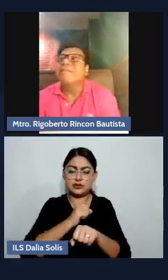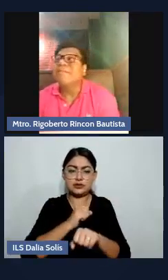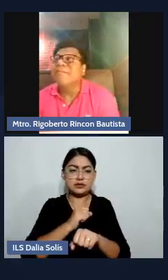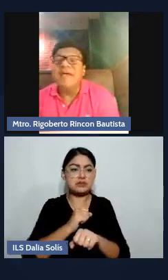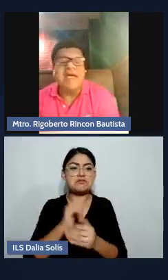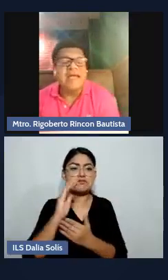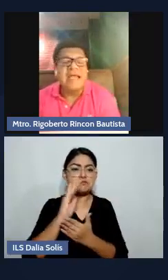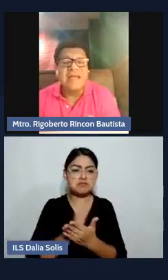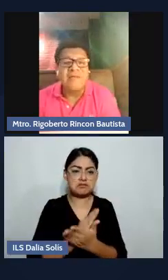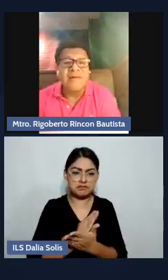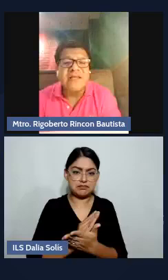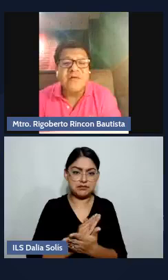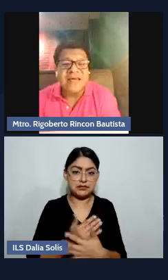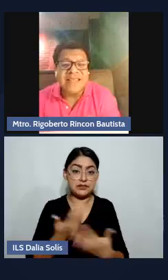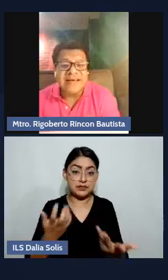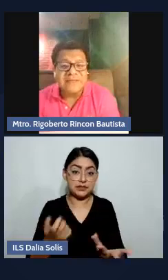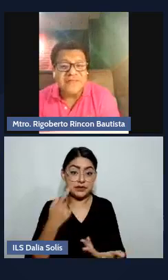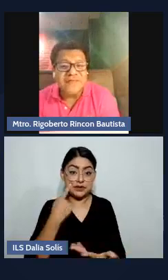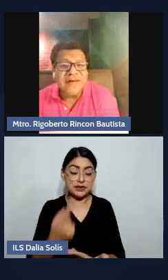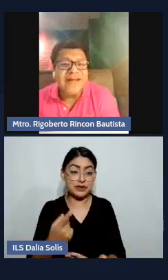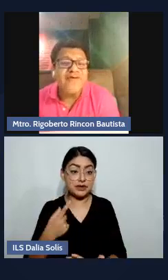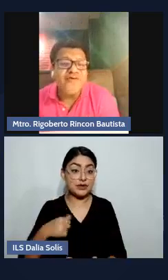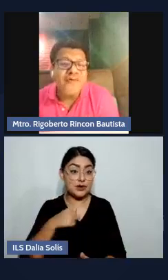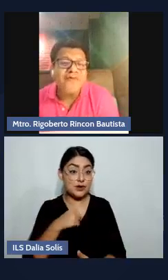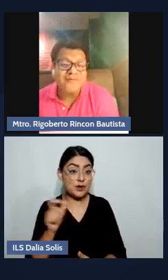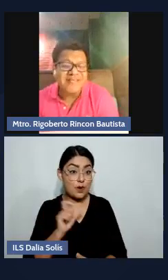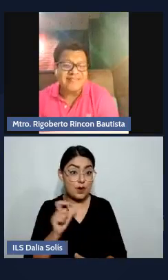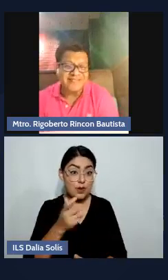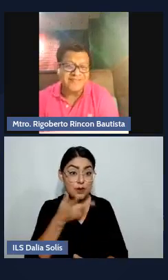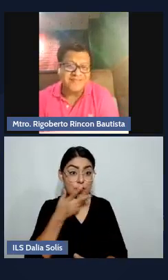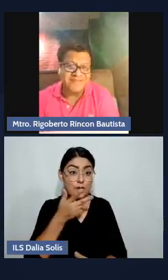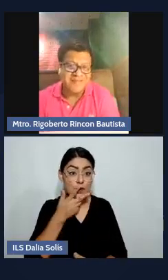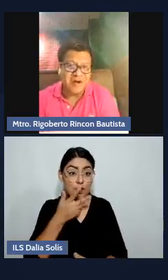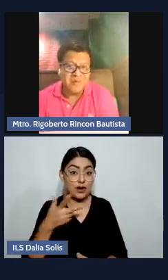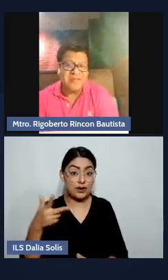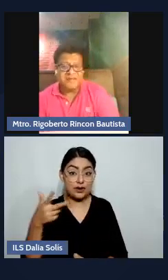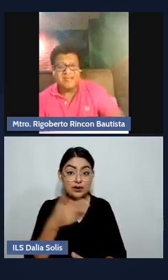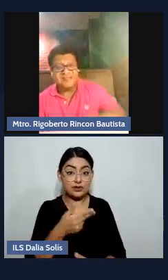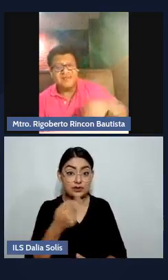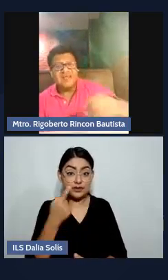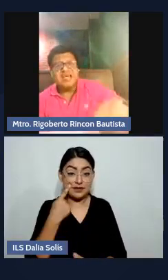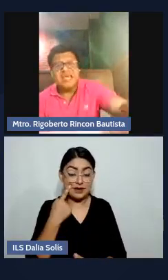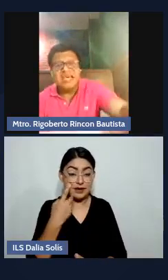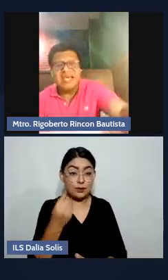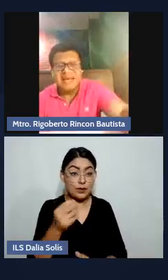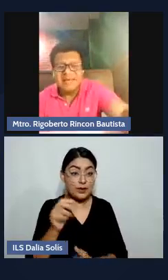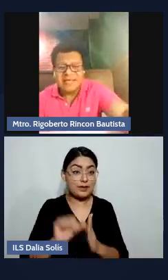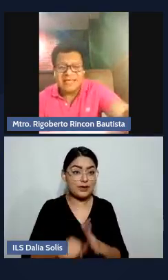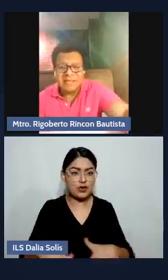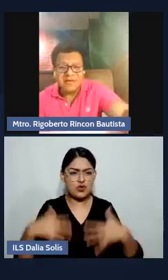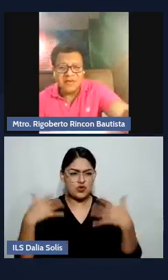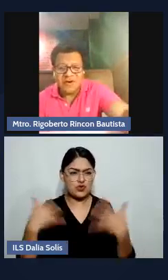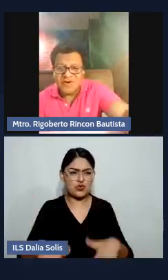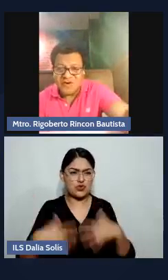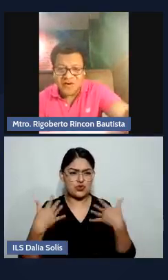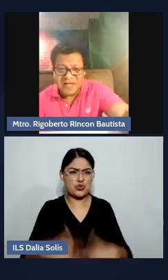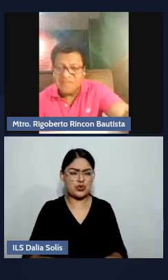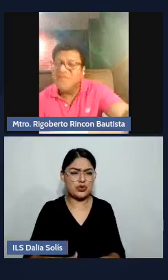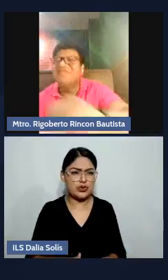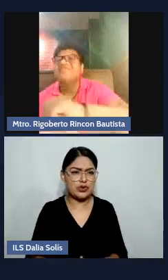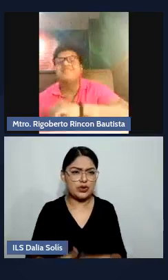en el momento en que dejamos de fumar? 9 meses. Observen esto. Y créanme que de pronto no es muy